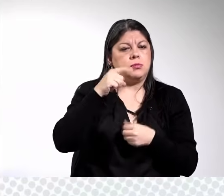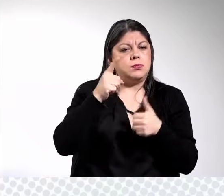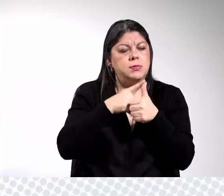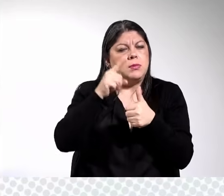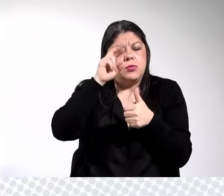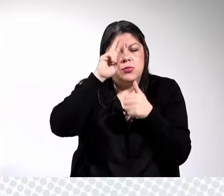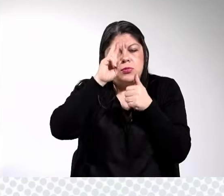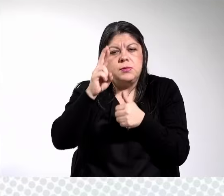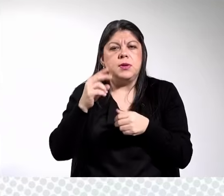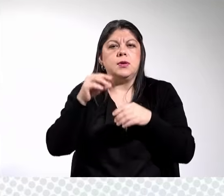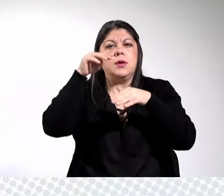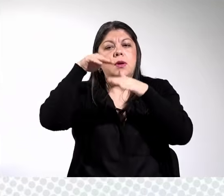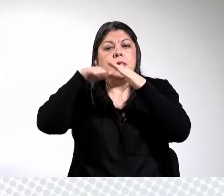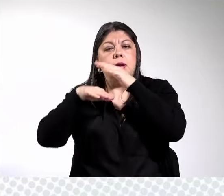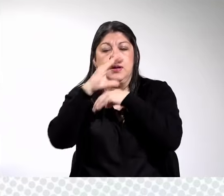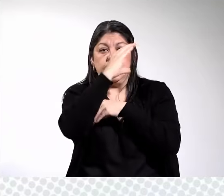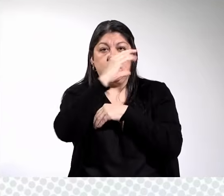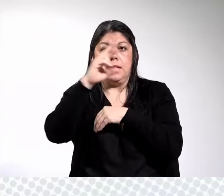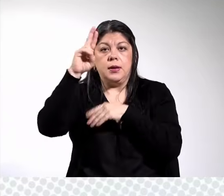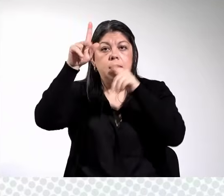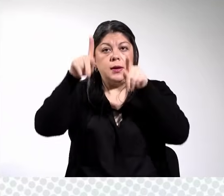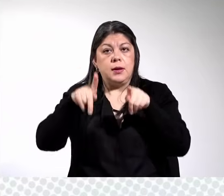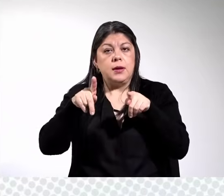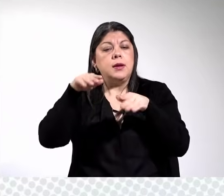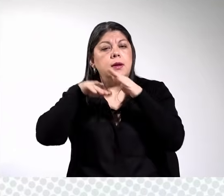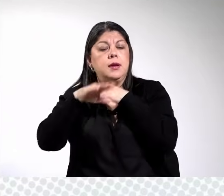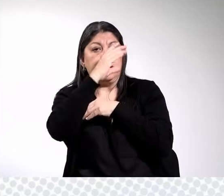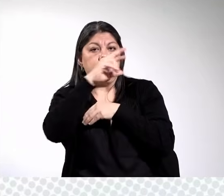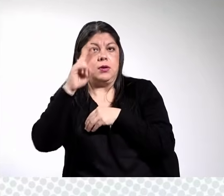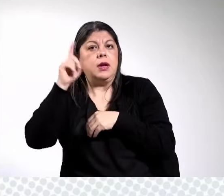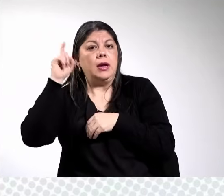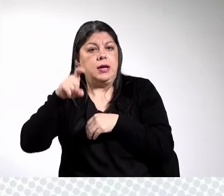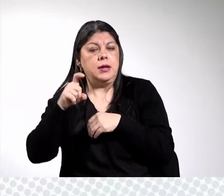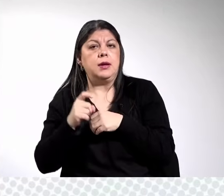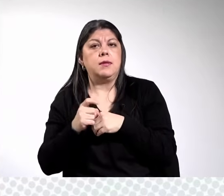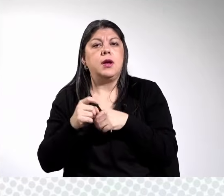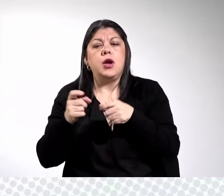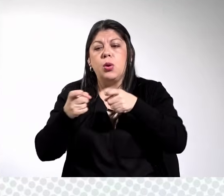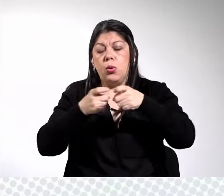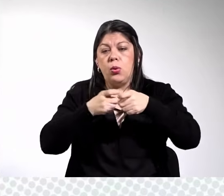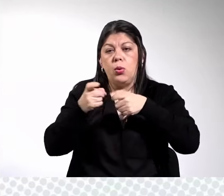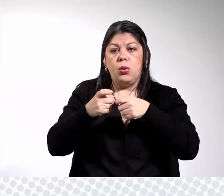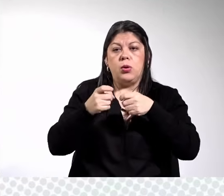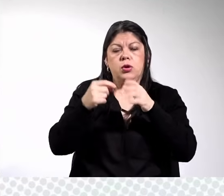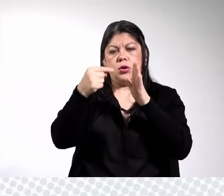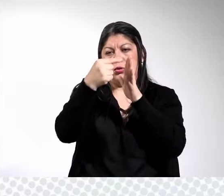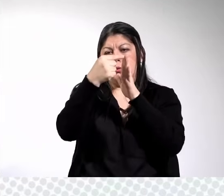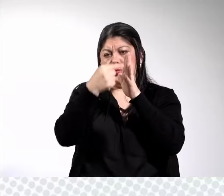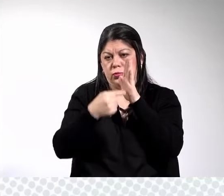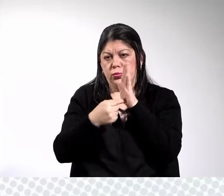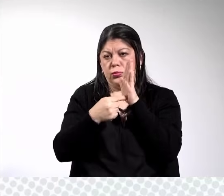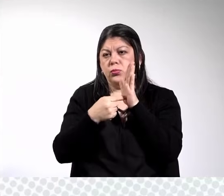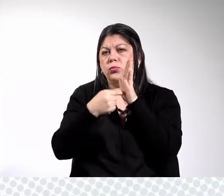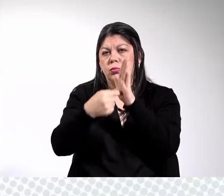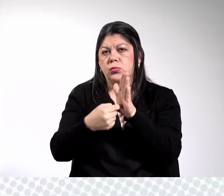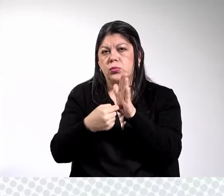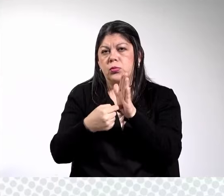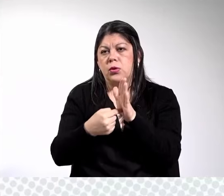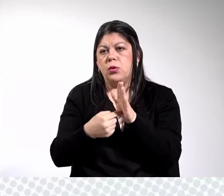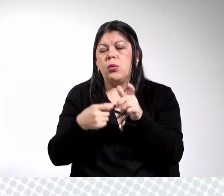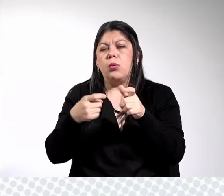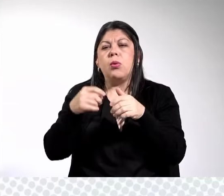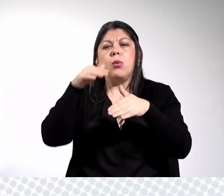La migración tiene que ser una migración controlada, registrada, tiene que ser